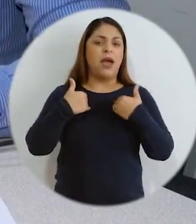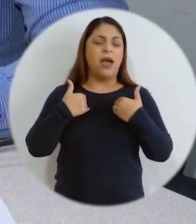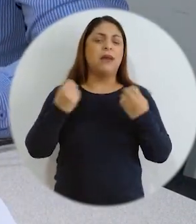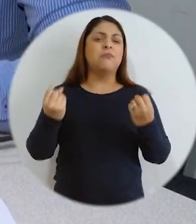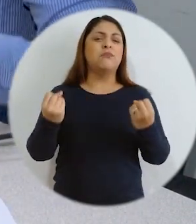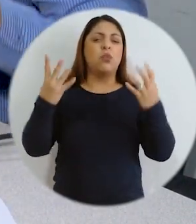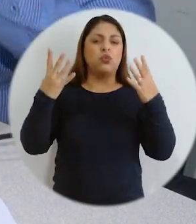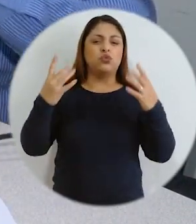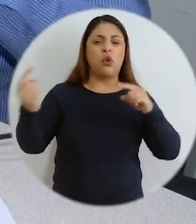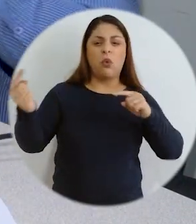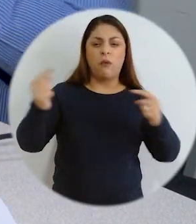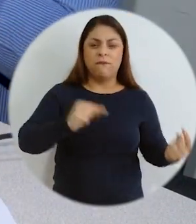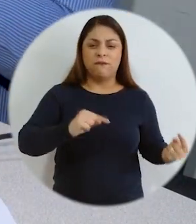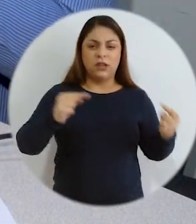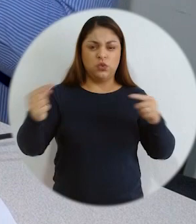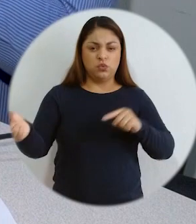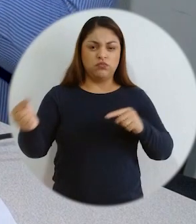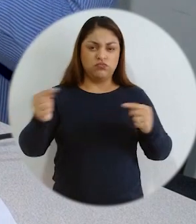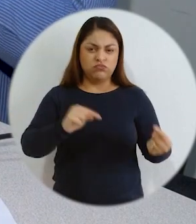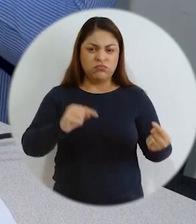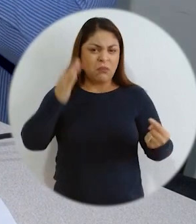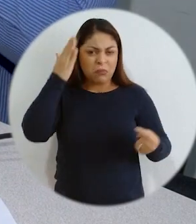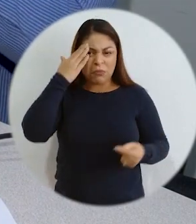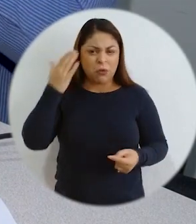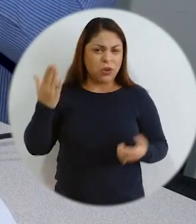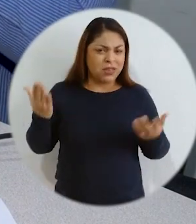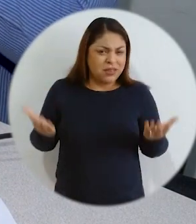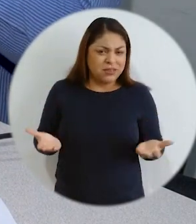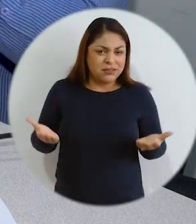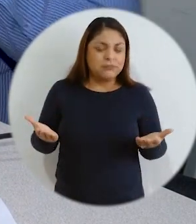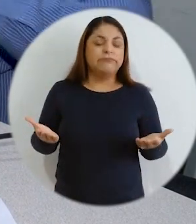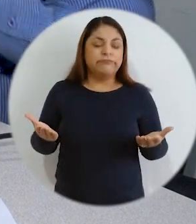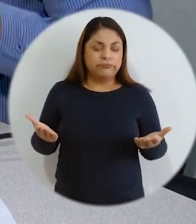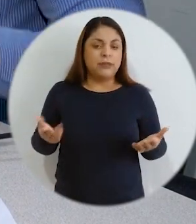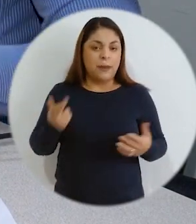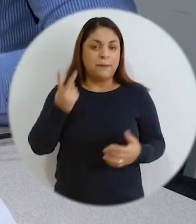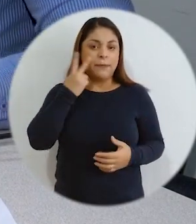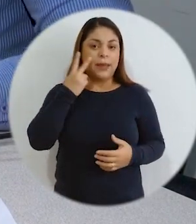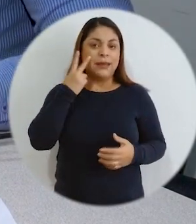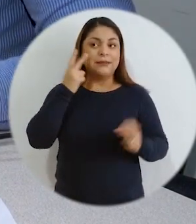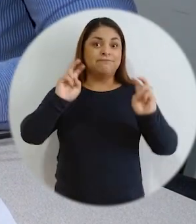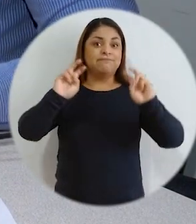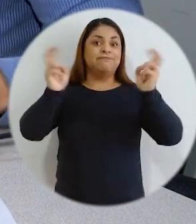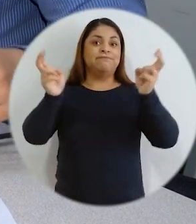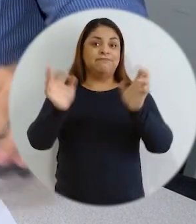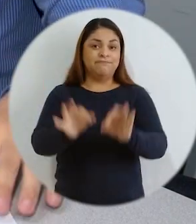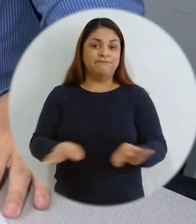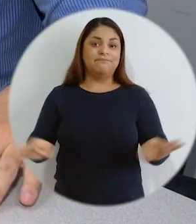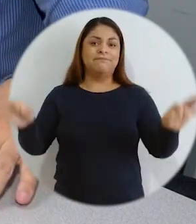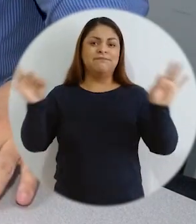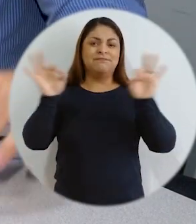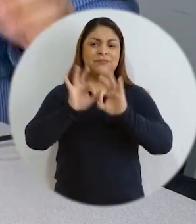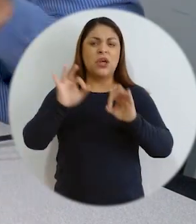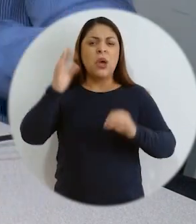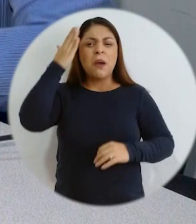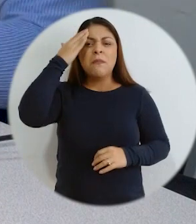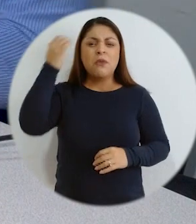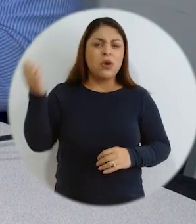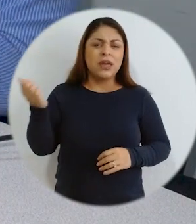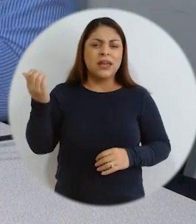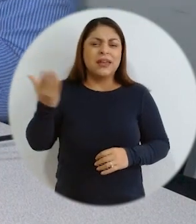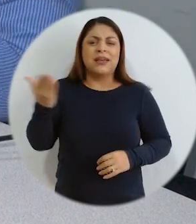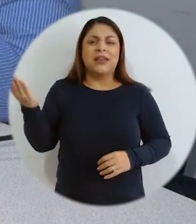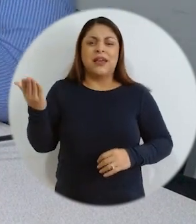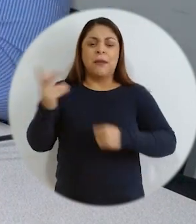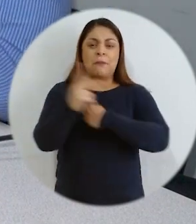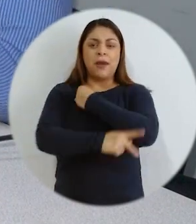de conflicto. ¿Por qué? Y entramos aquí un tema importante que tiene que ver por qué los países